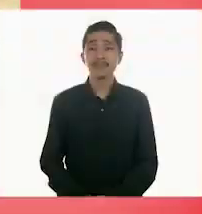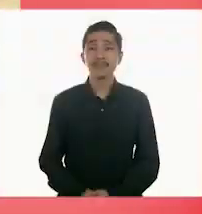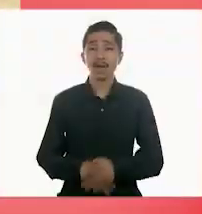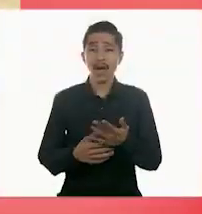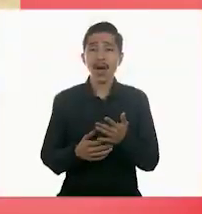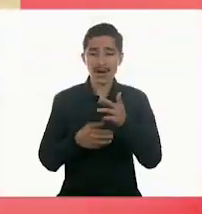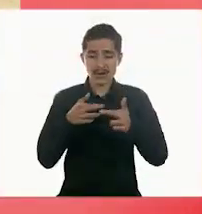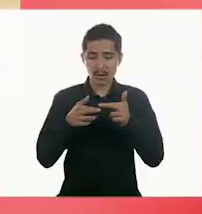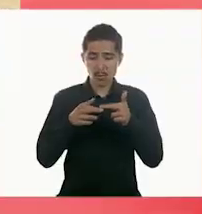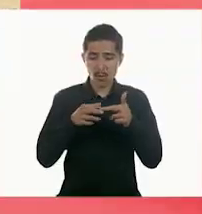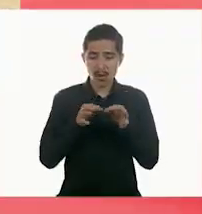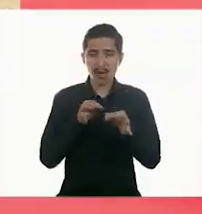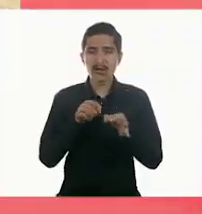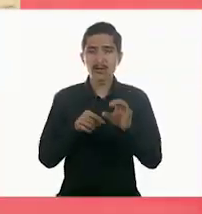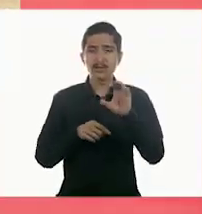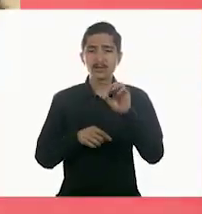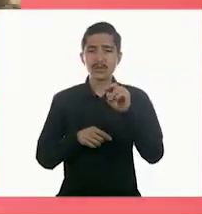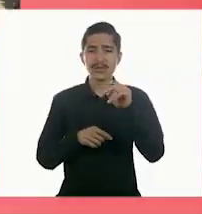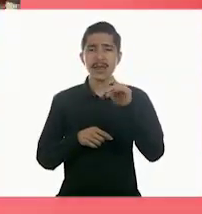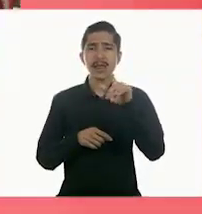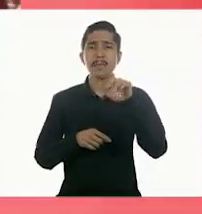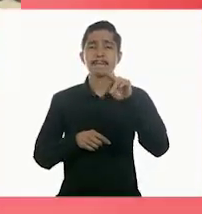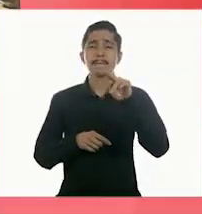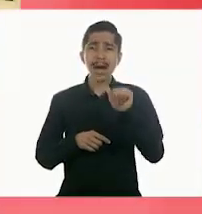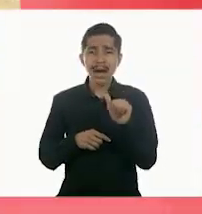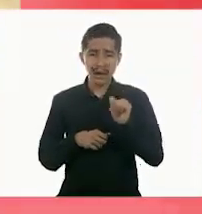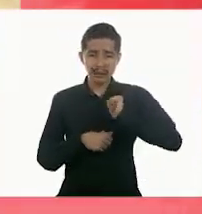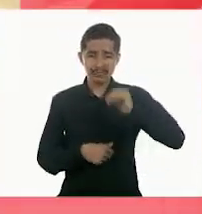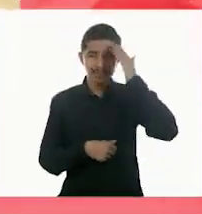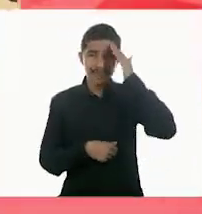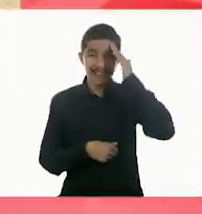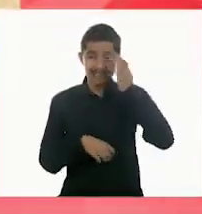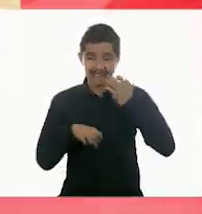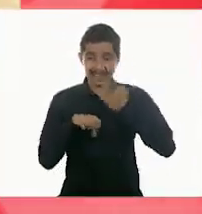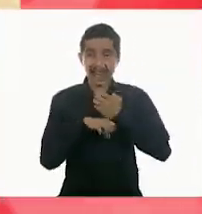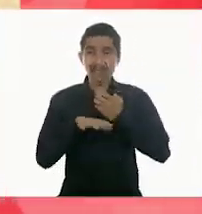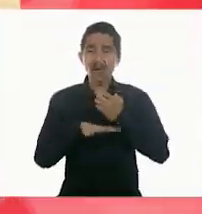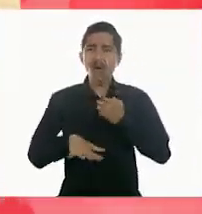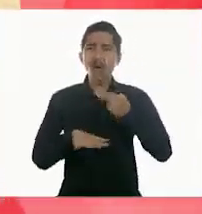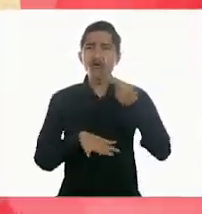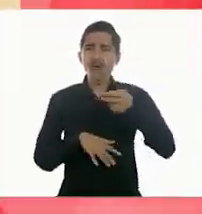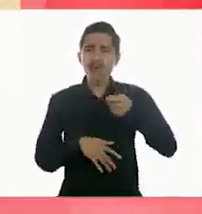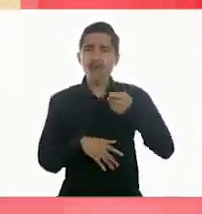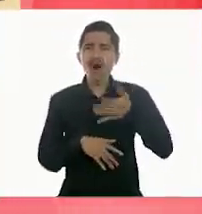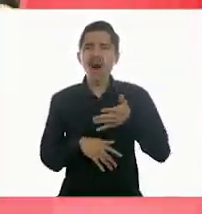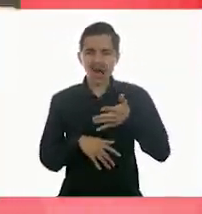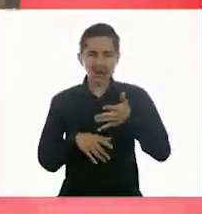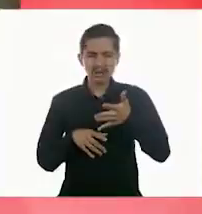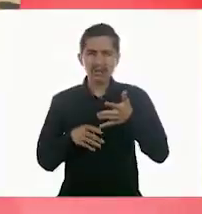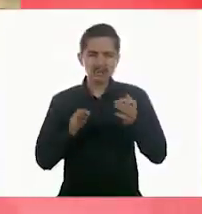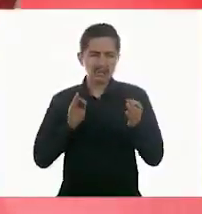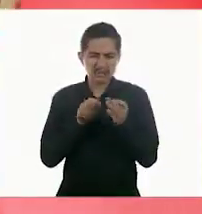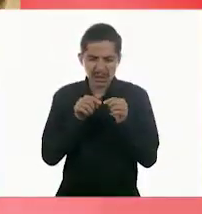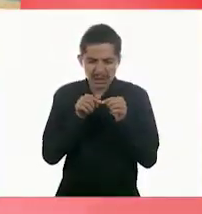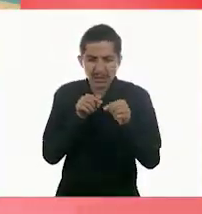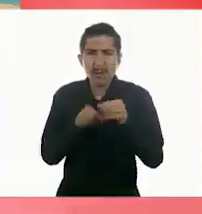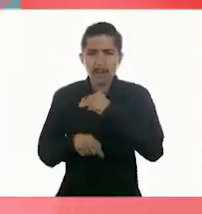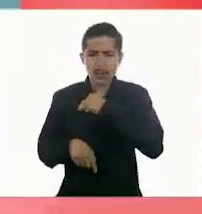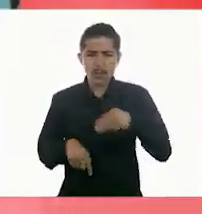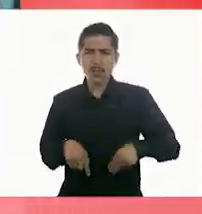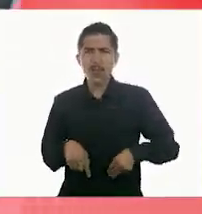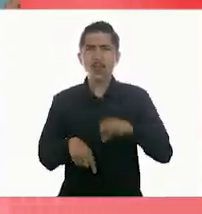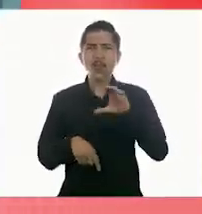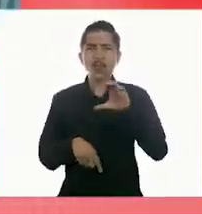En la subregión de La Chontalpa, muy cerca de la capital del estado por la llamada Vía Corta, entramos al municipio